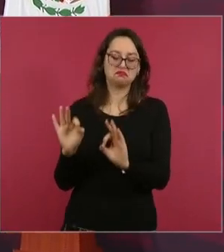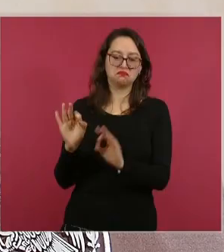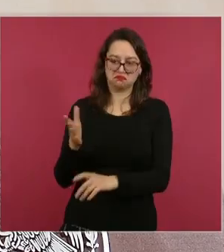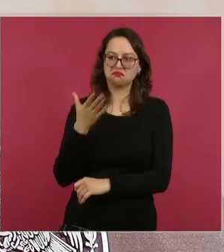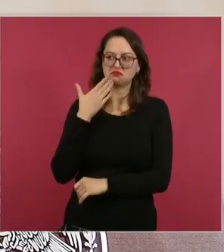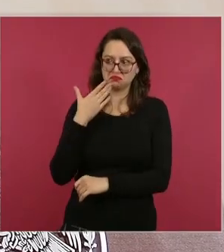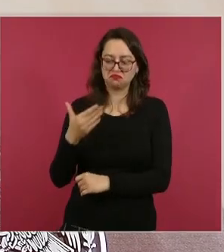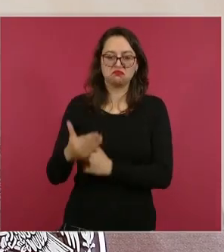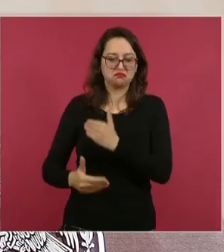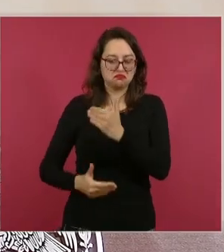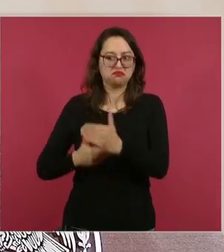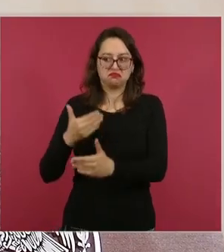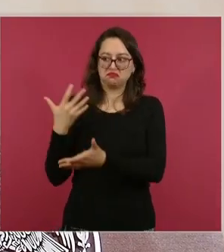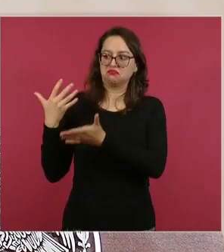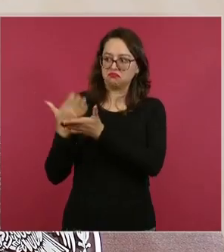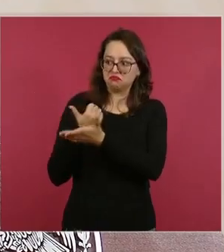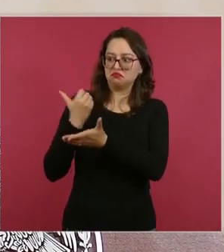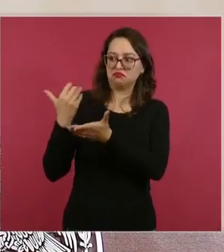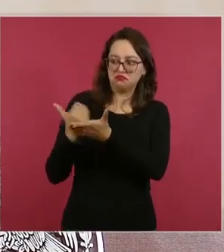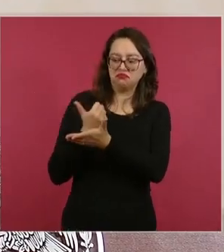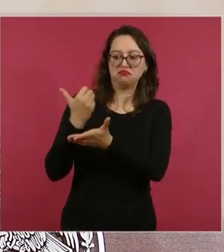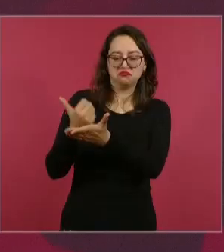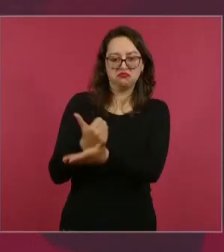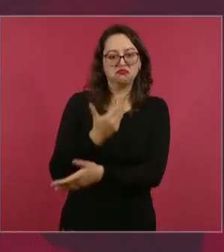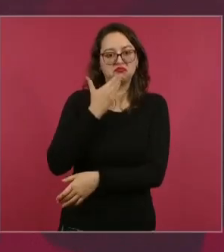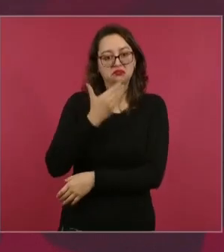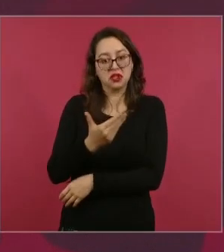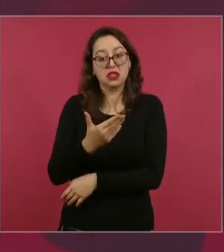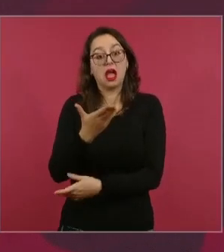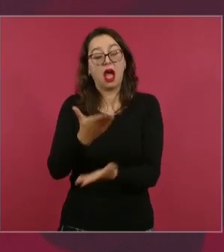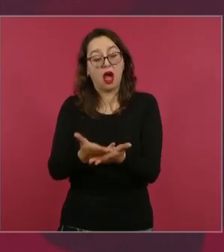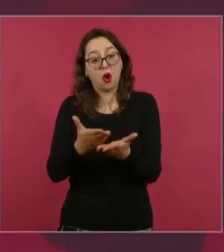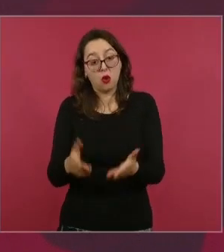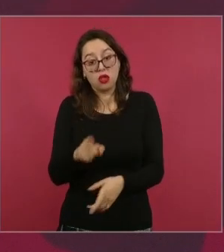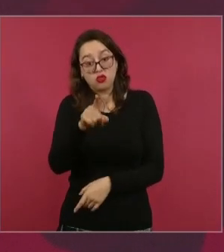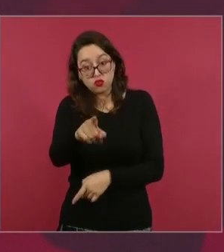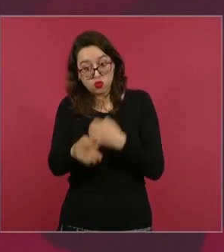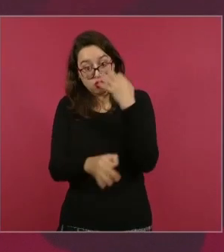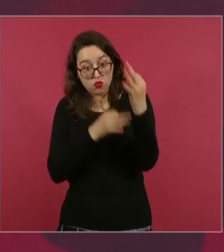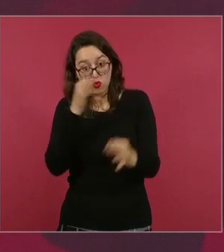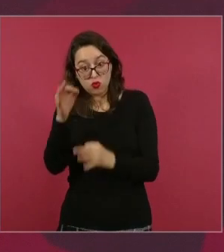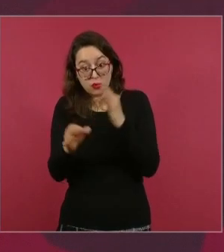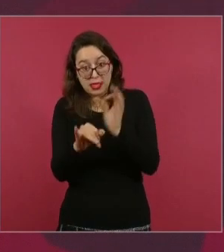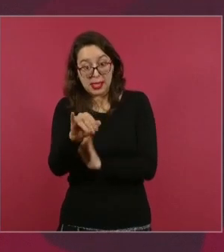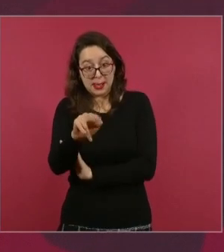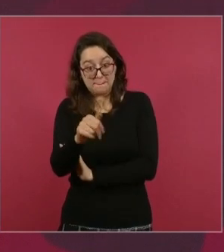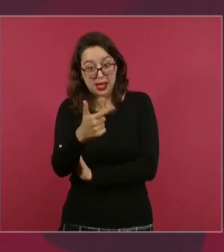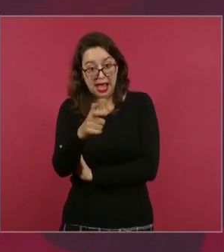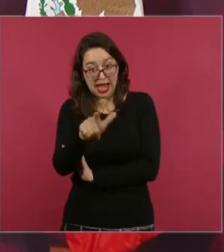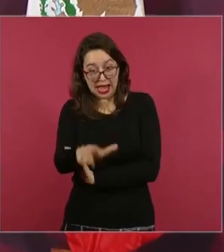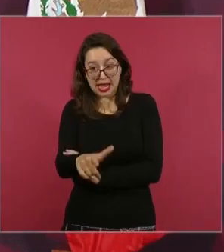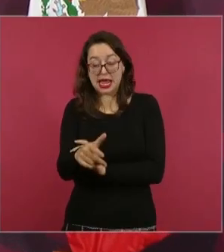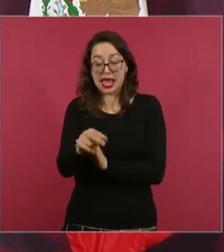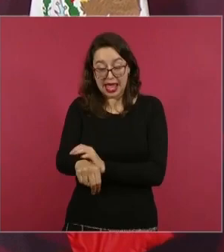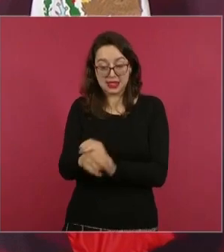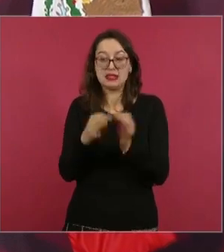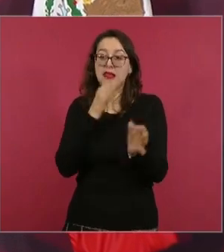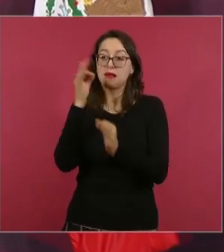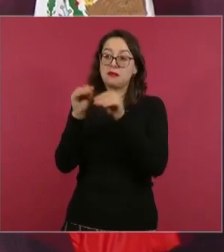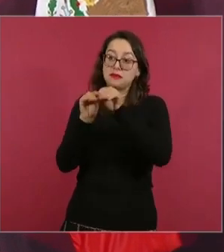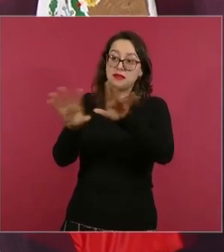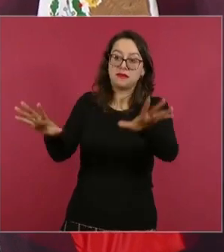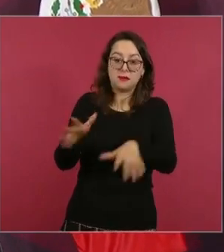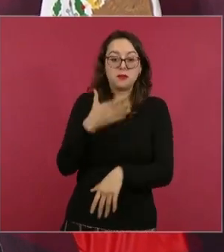bien lo que está haciendo imagen y nos vamos a a seguir